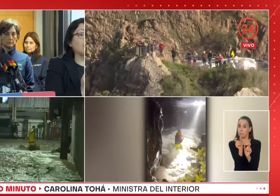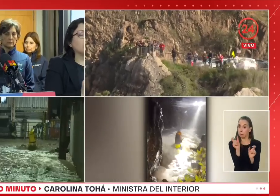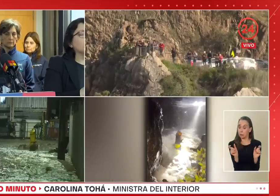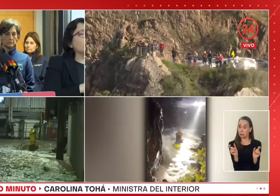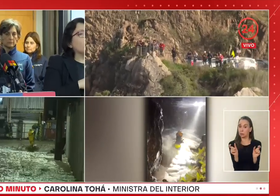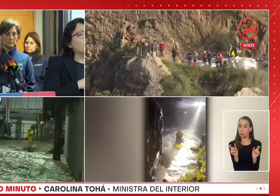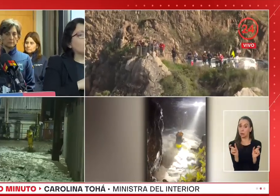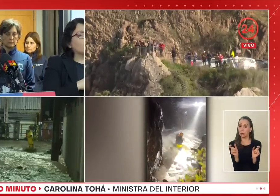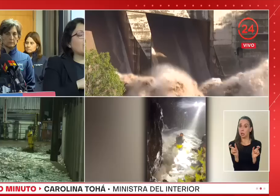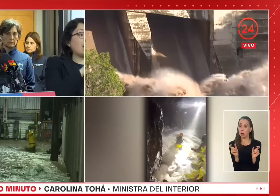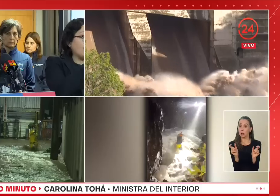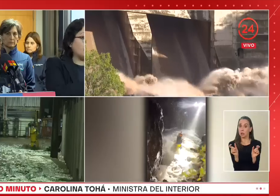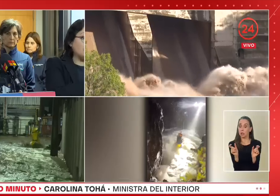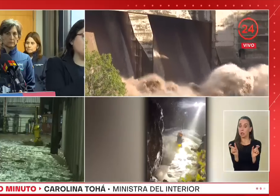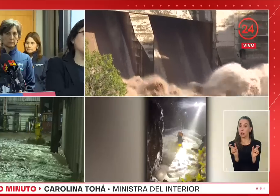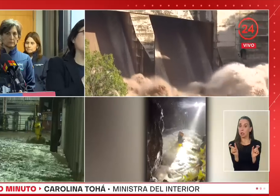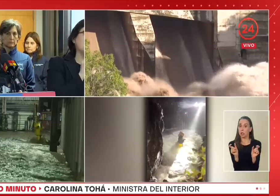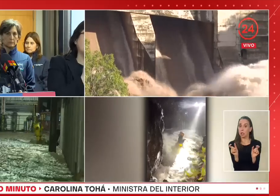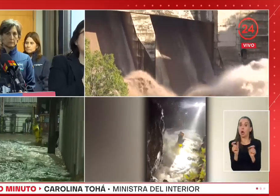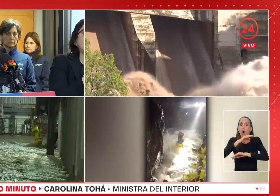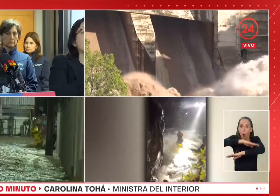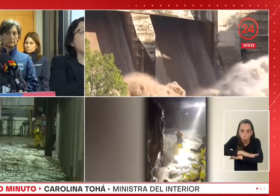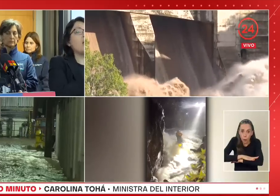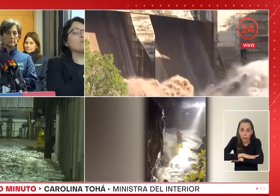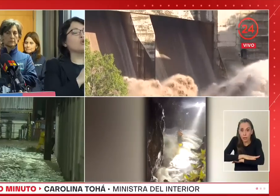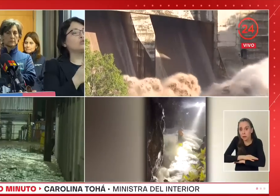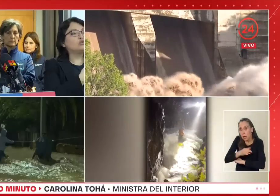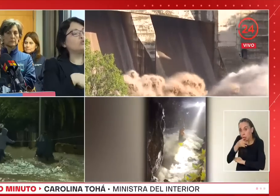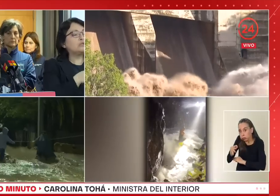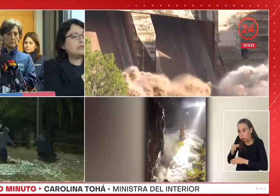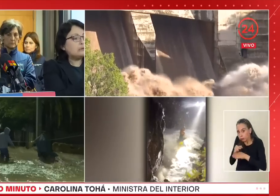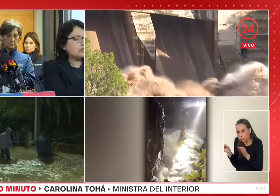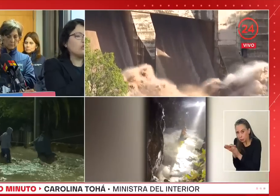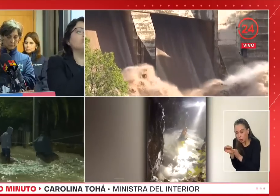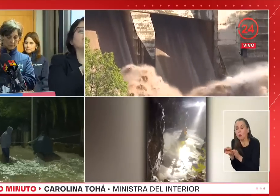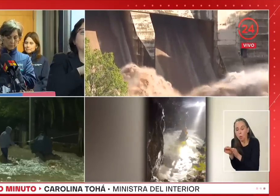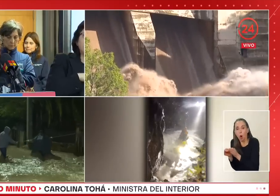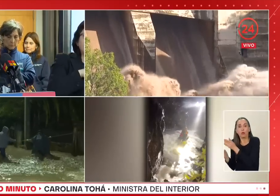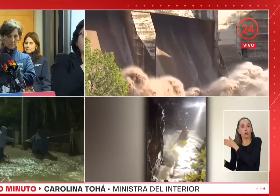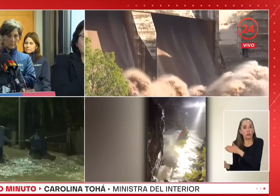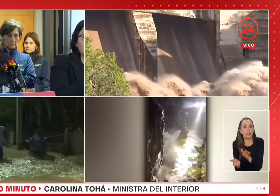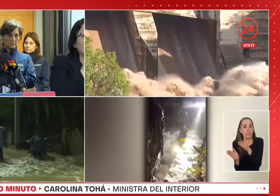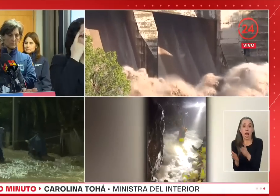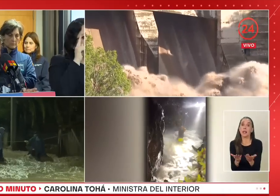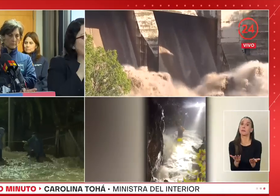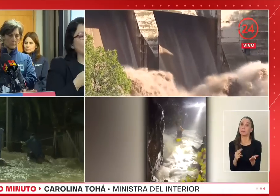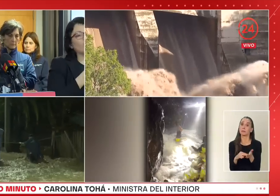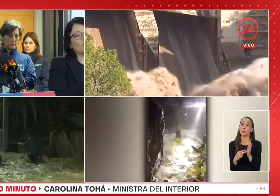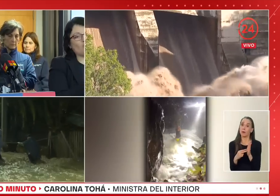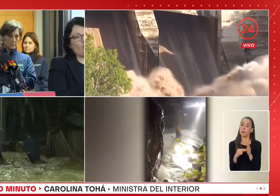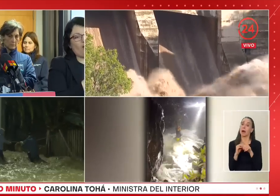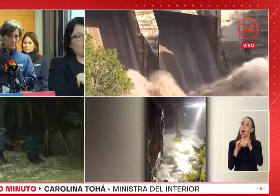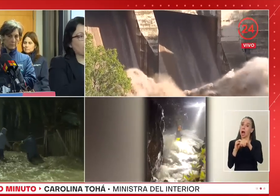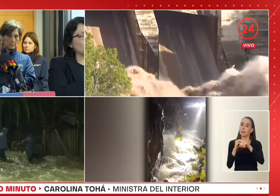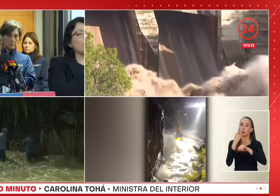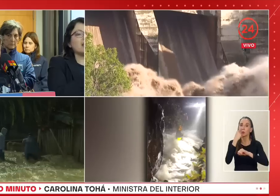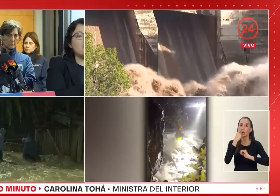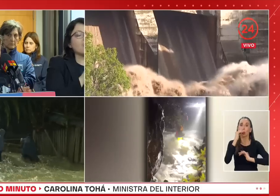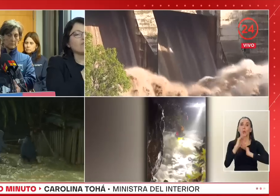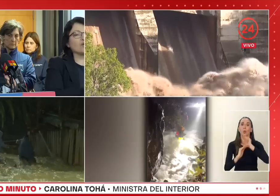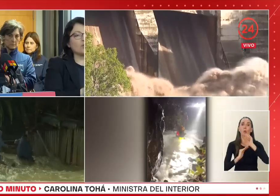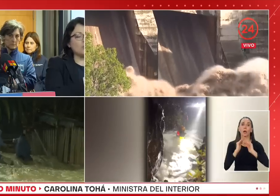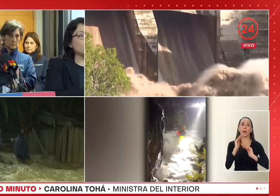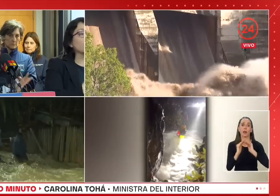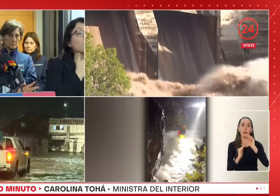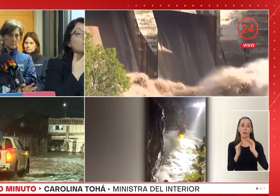han tendido a acercar caso de las orientaciones que se han dado Pero se mantiene la situación de cuidado porque